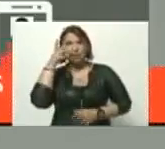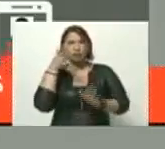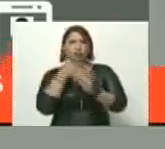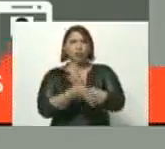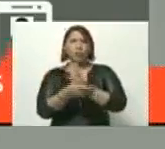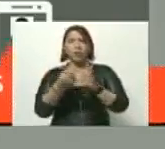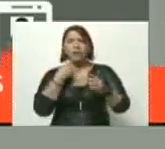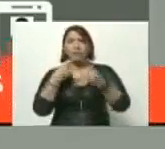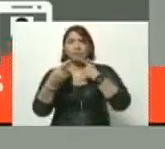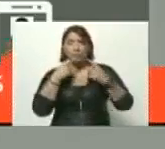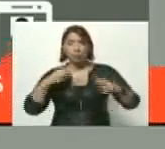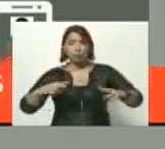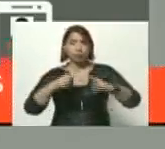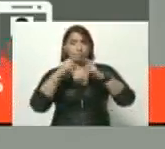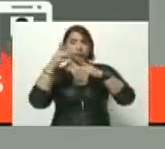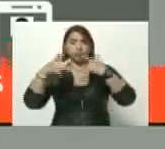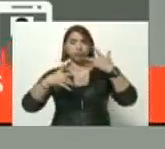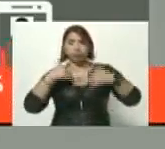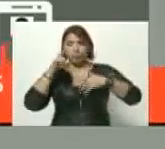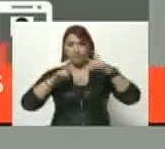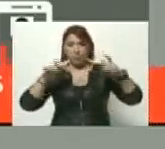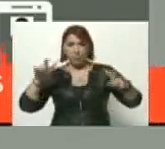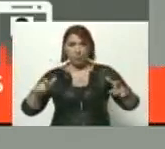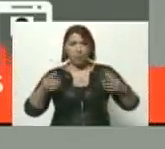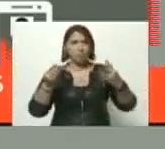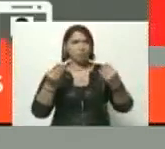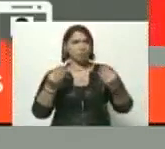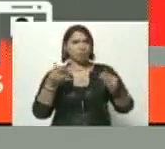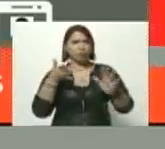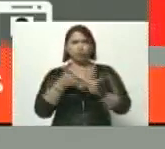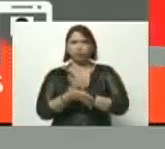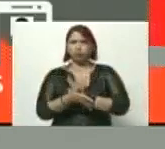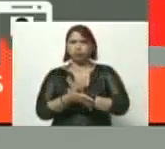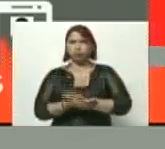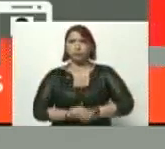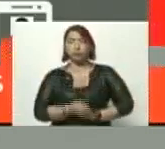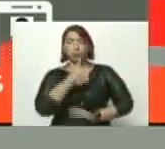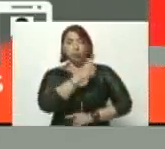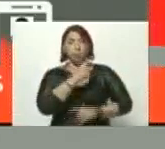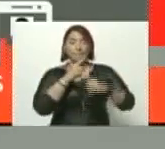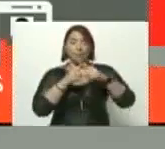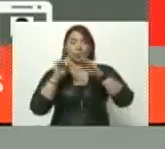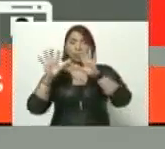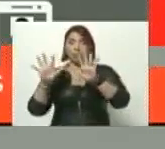discursos del encuentro de activistas, tienen mucho que ver con el 1x10.